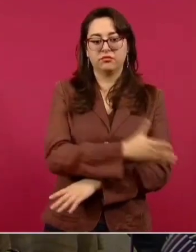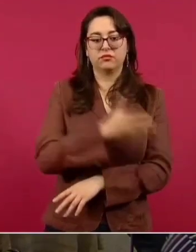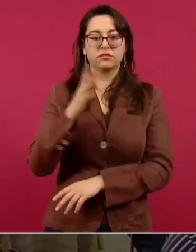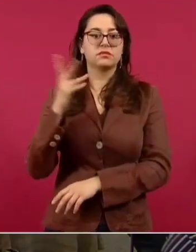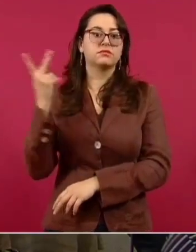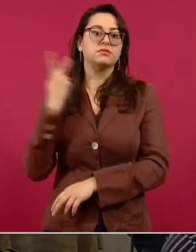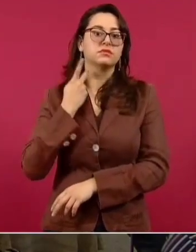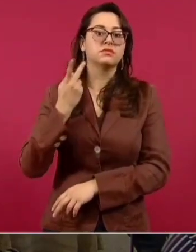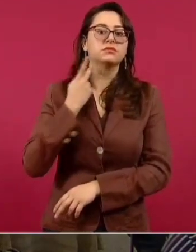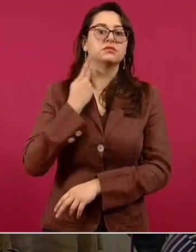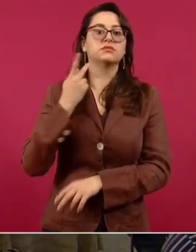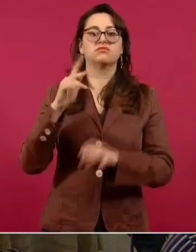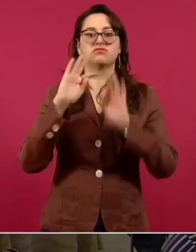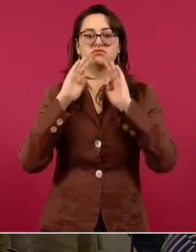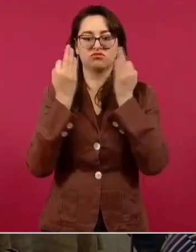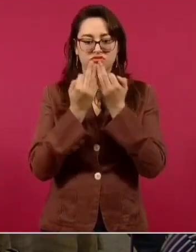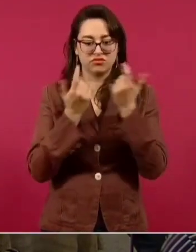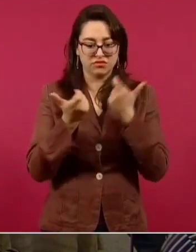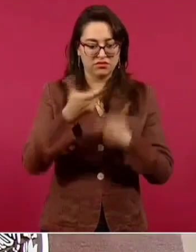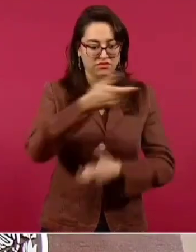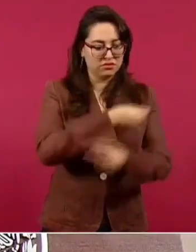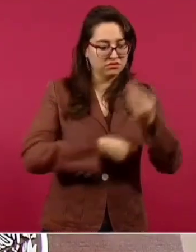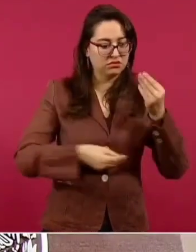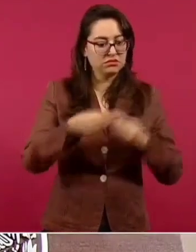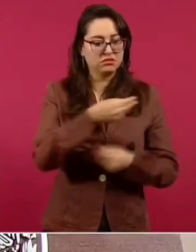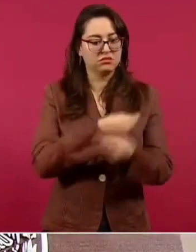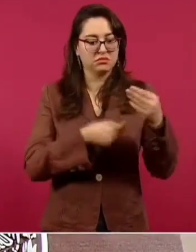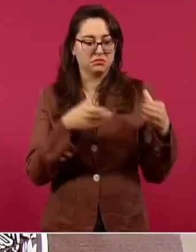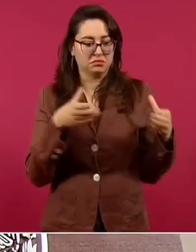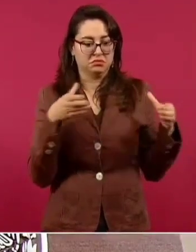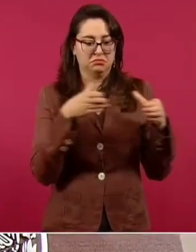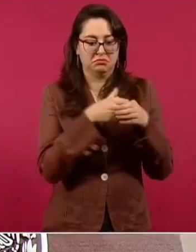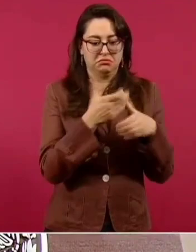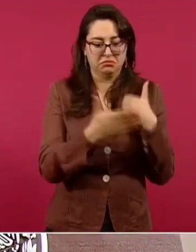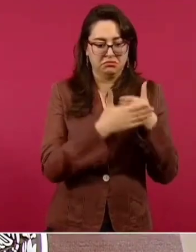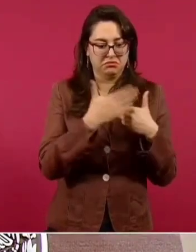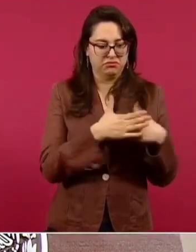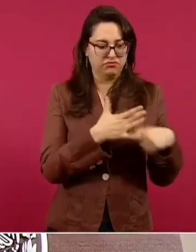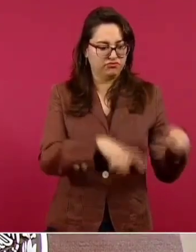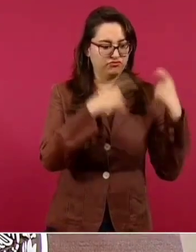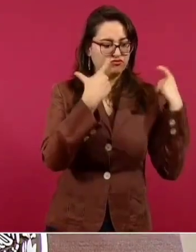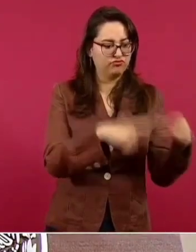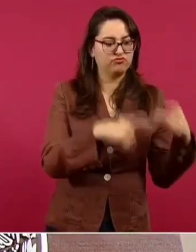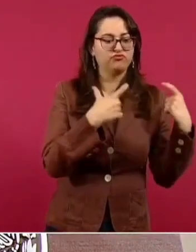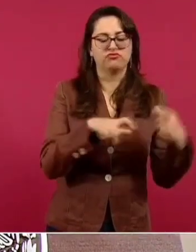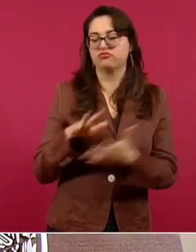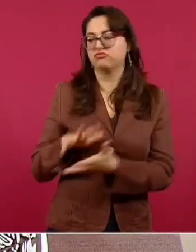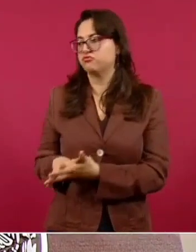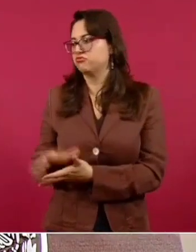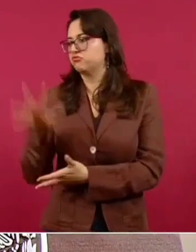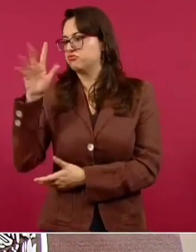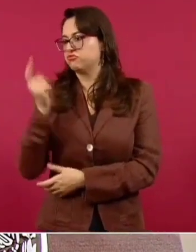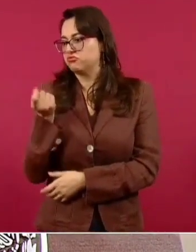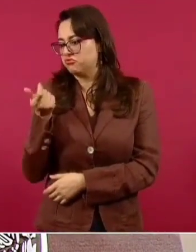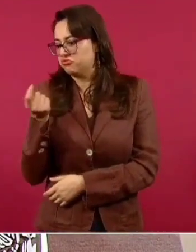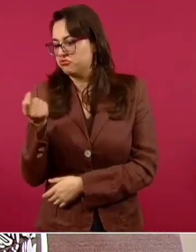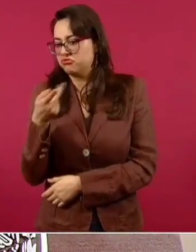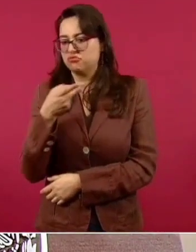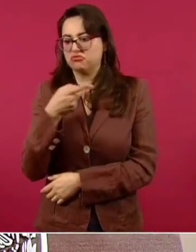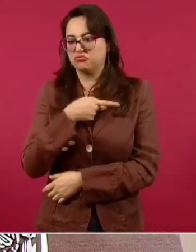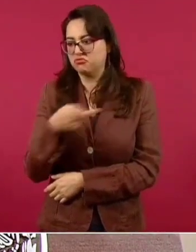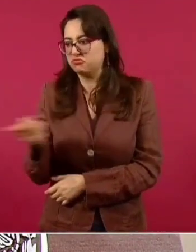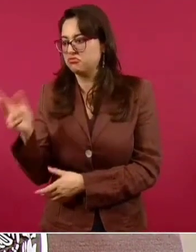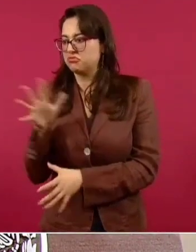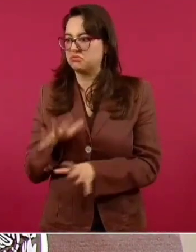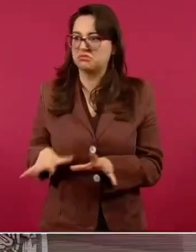juventud para evitar que exista esa propensión, ese acercamiento al mundo de las drogas. Todo esto lo vamos a